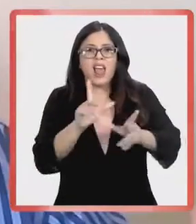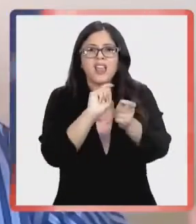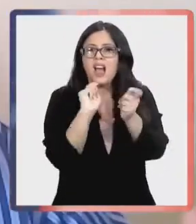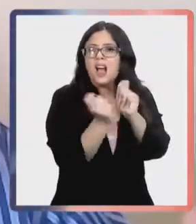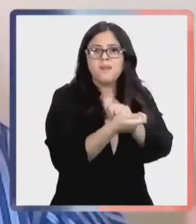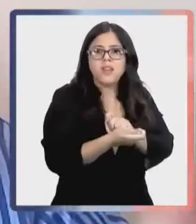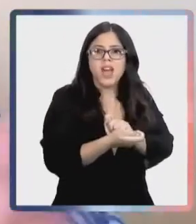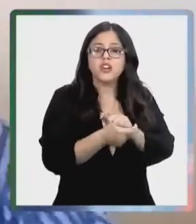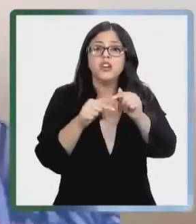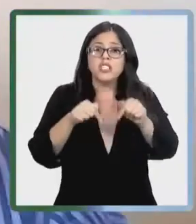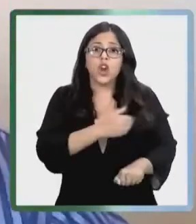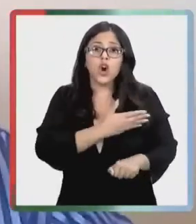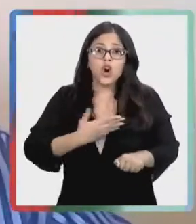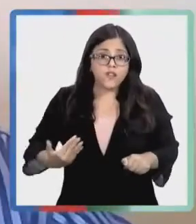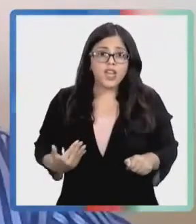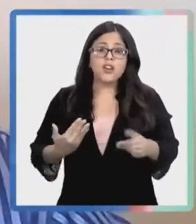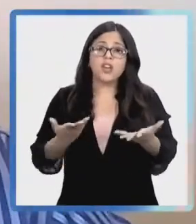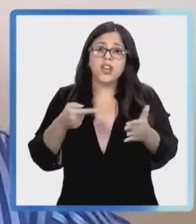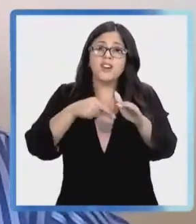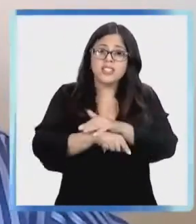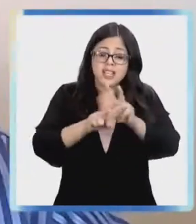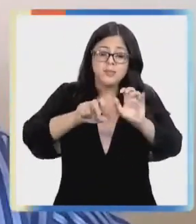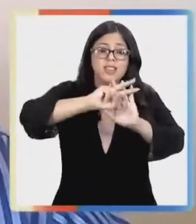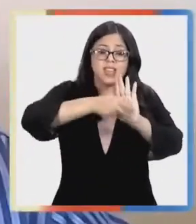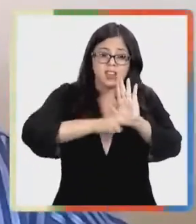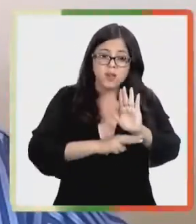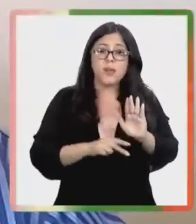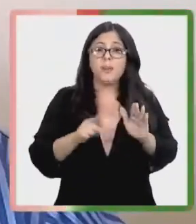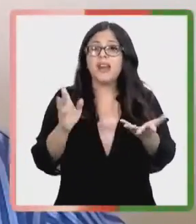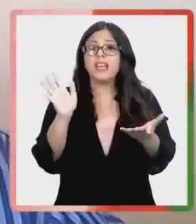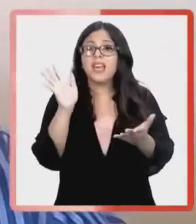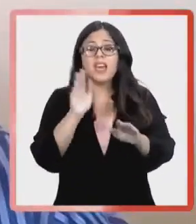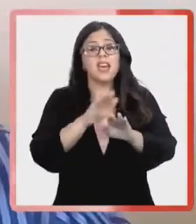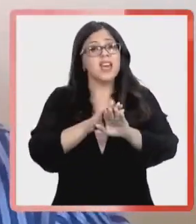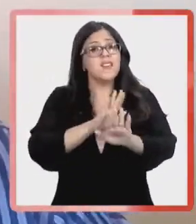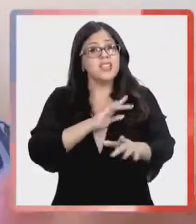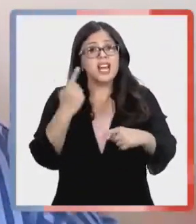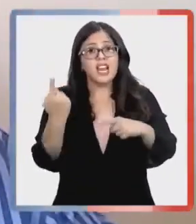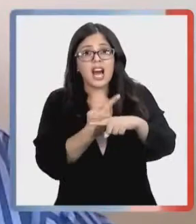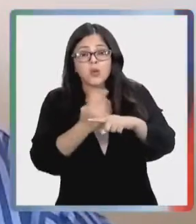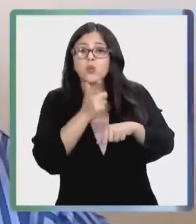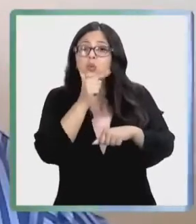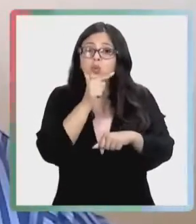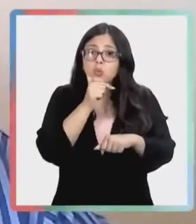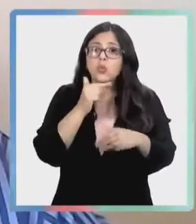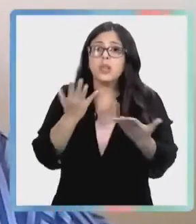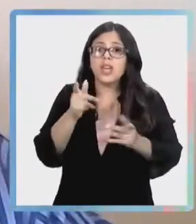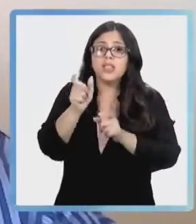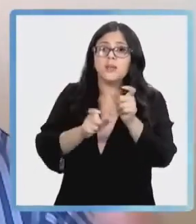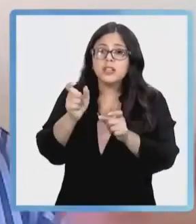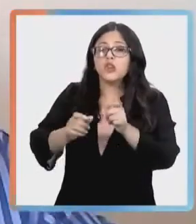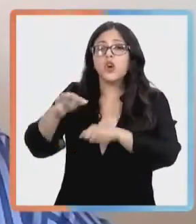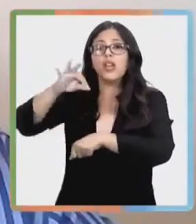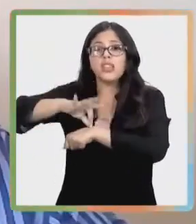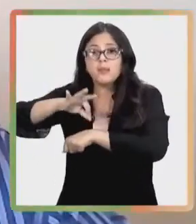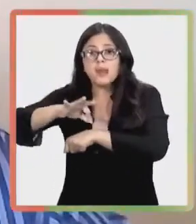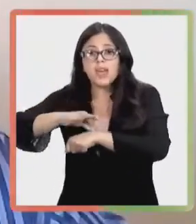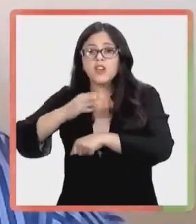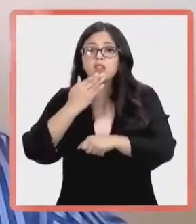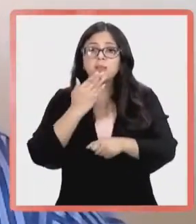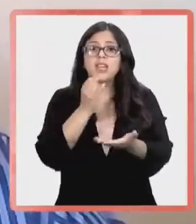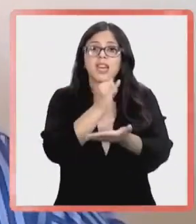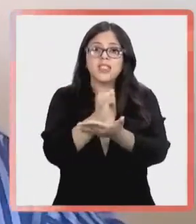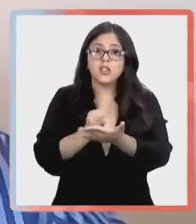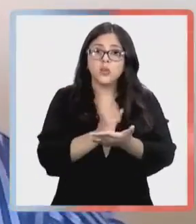cambiado. Y ahora el gobierno va a entrar en esto como parte de la reforma para que no haya ni abusos, ni sospechas, ¿verdad?, de pacientes, de médicos,